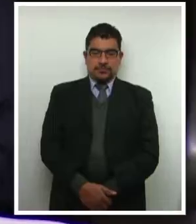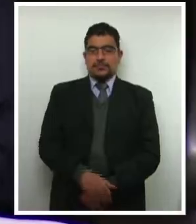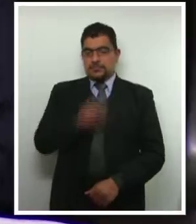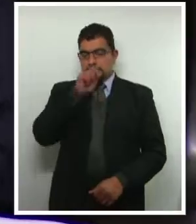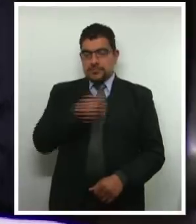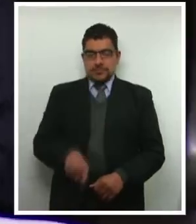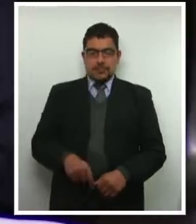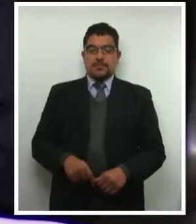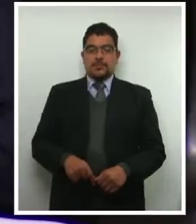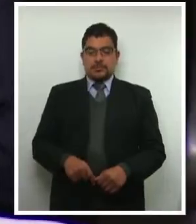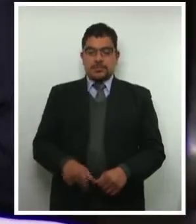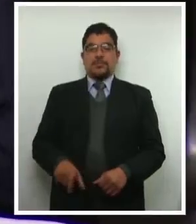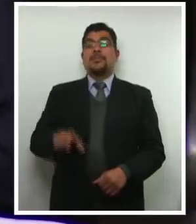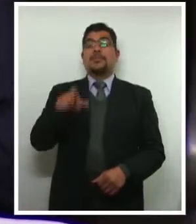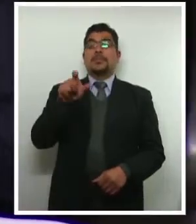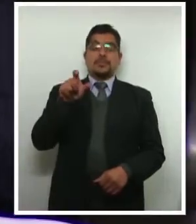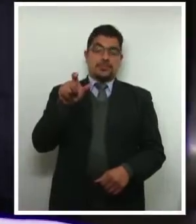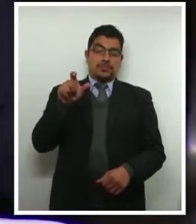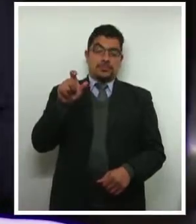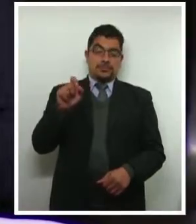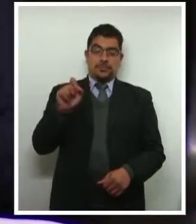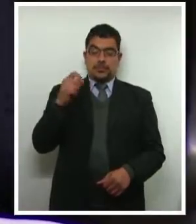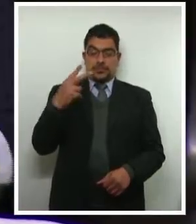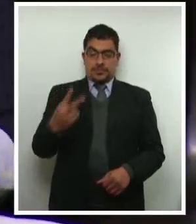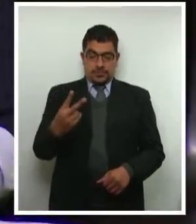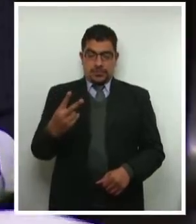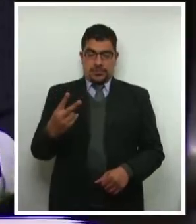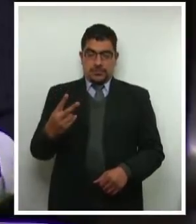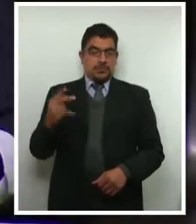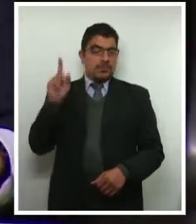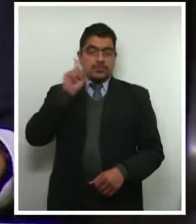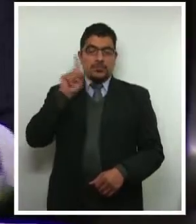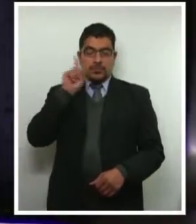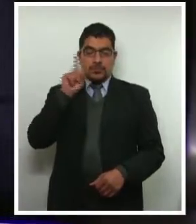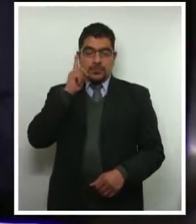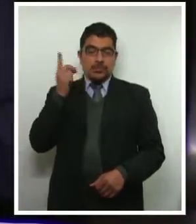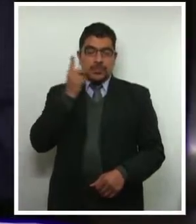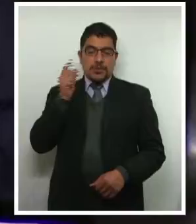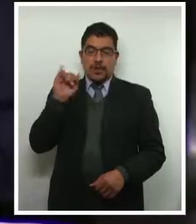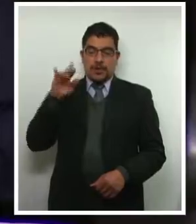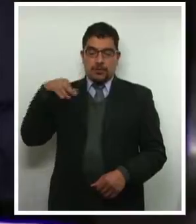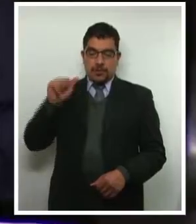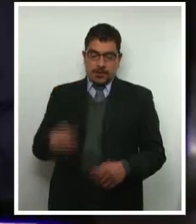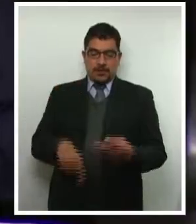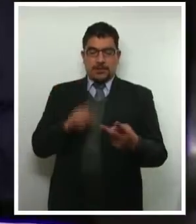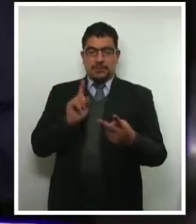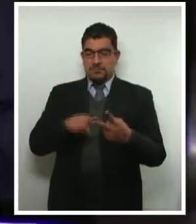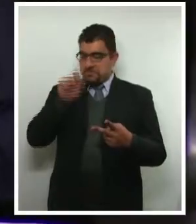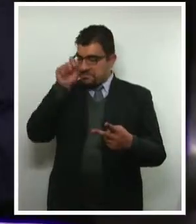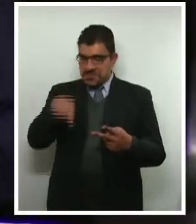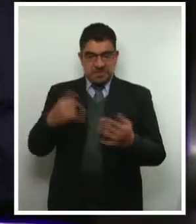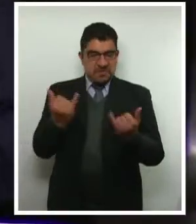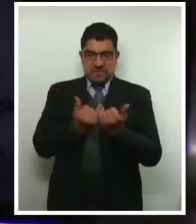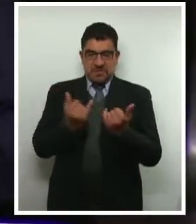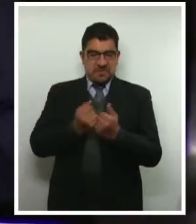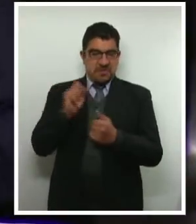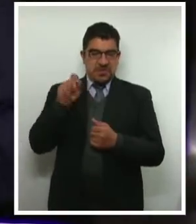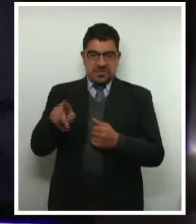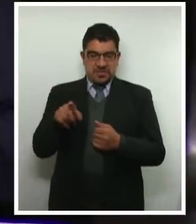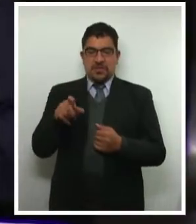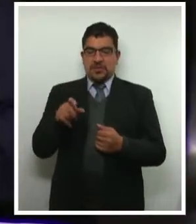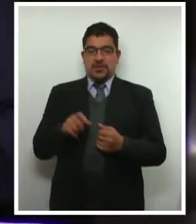El 22º transitorio por la diputada Irma Sandoval. El mismo 22º